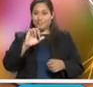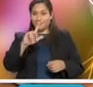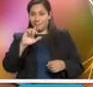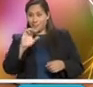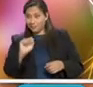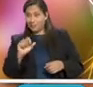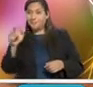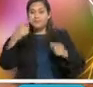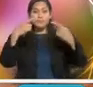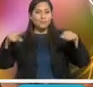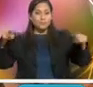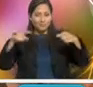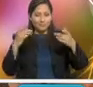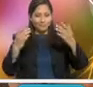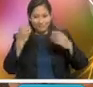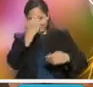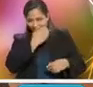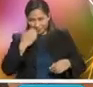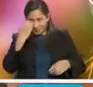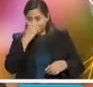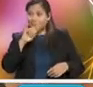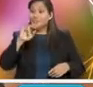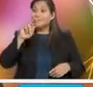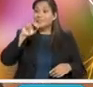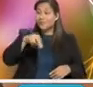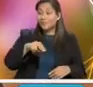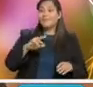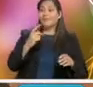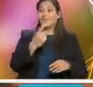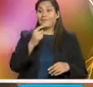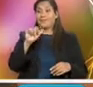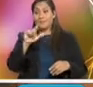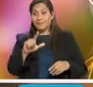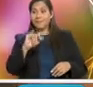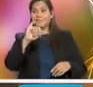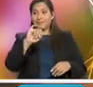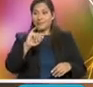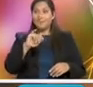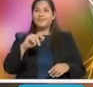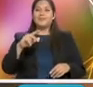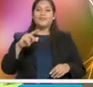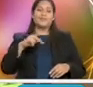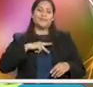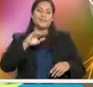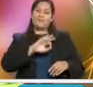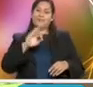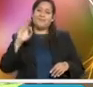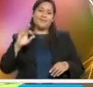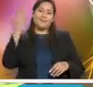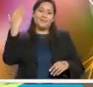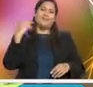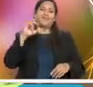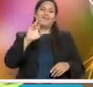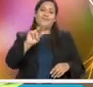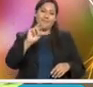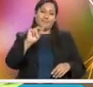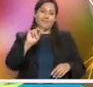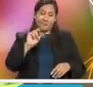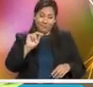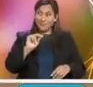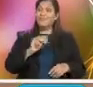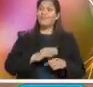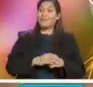Carlos Ibarra, musicólogo, nos acompaña. Juan, ¿qué tal? ¿Qué tal? Vamos a hablar de mis épocas. De los 80s. Sí, exacto.